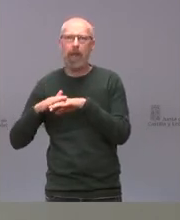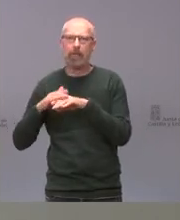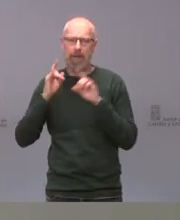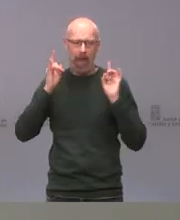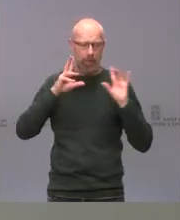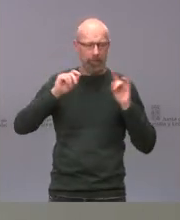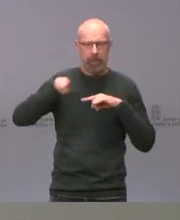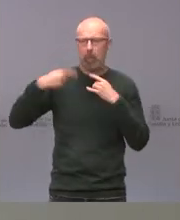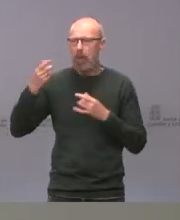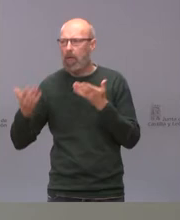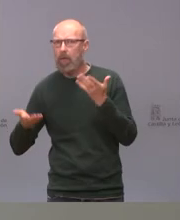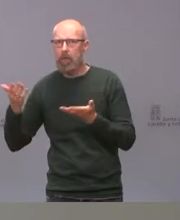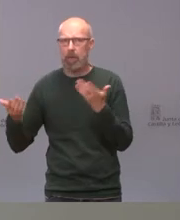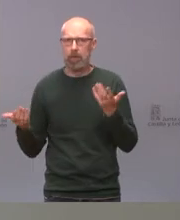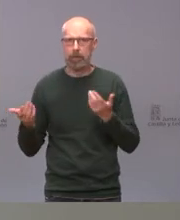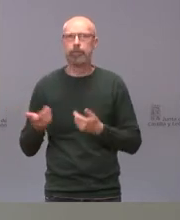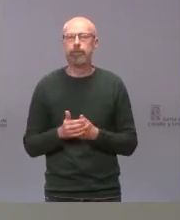estado de alarma.